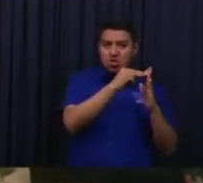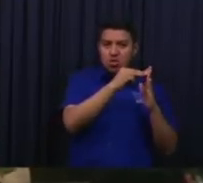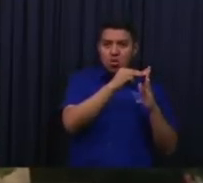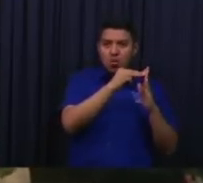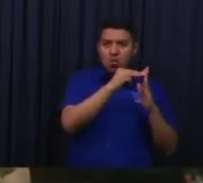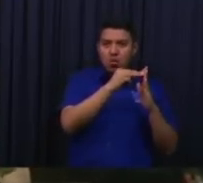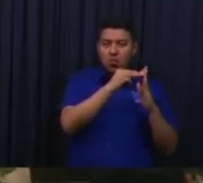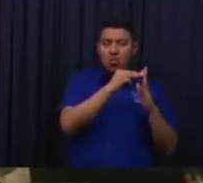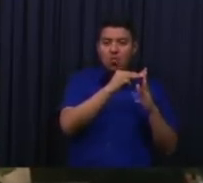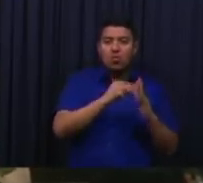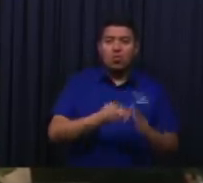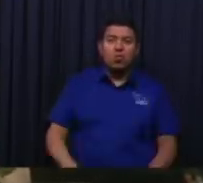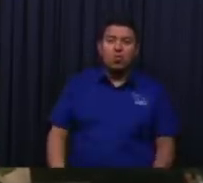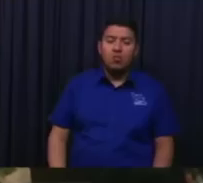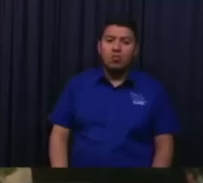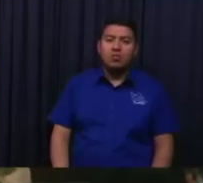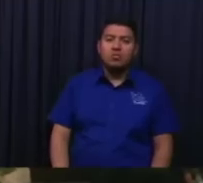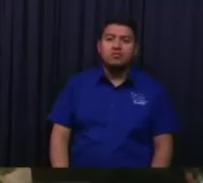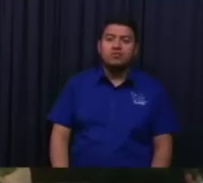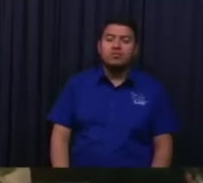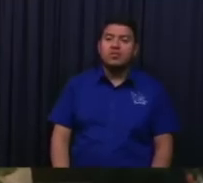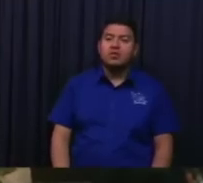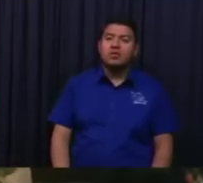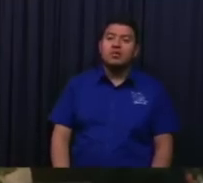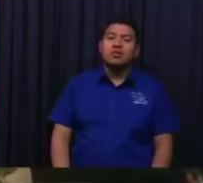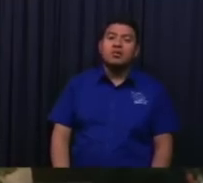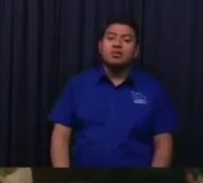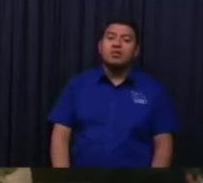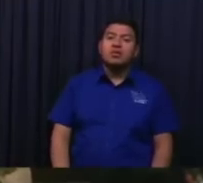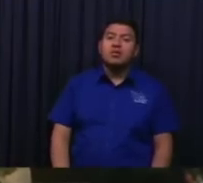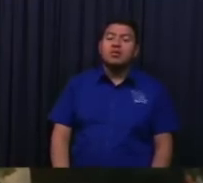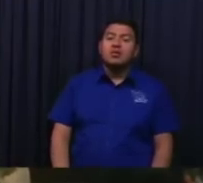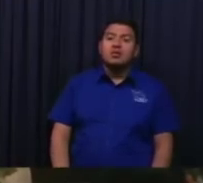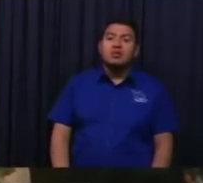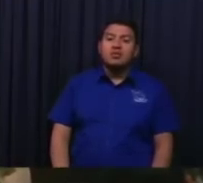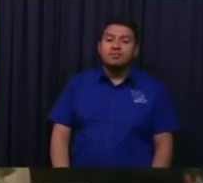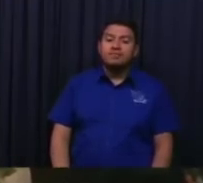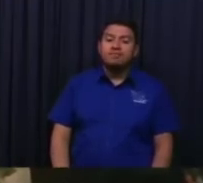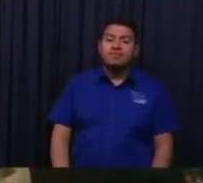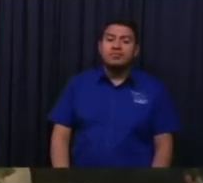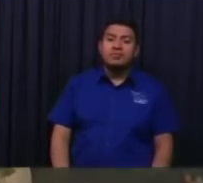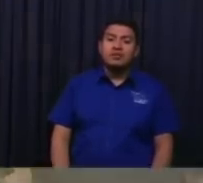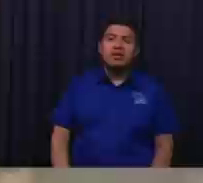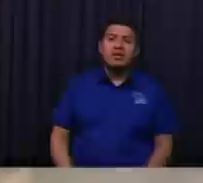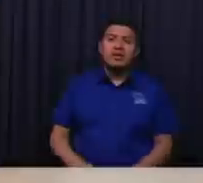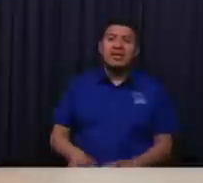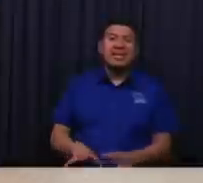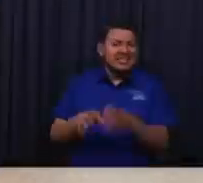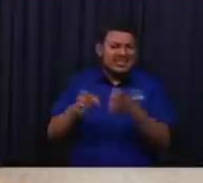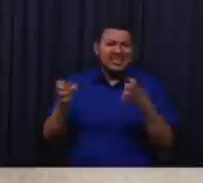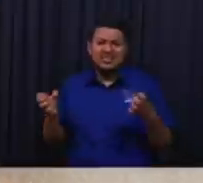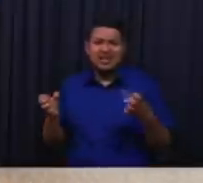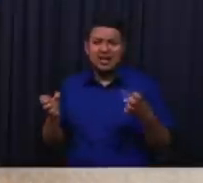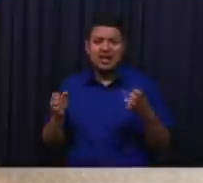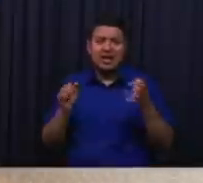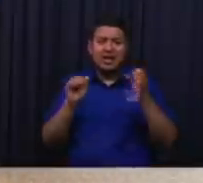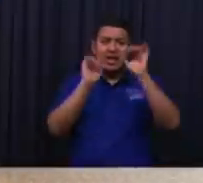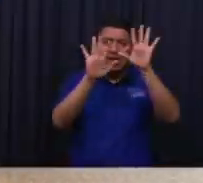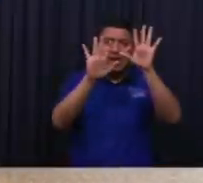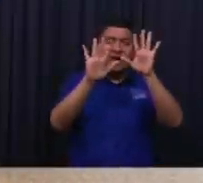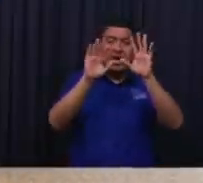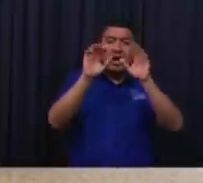siguiendo en este orden de ideas, están las viñas de Engadi. Hay por lo menos 14